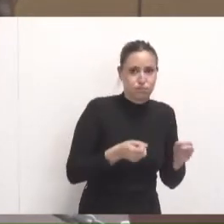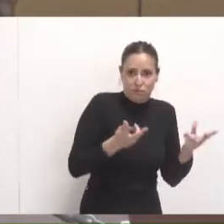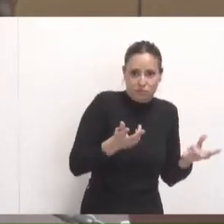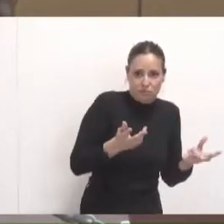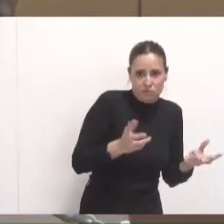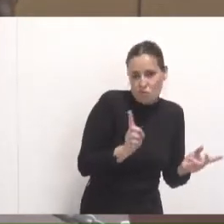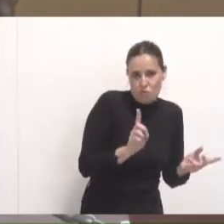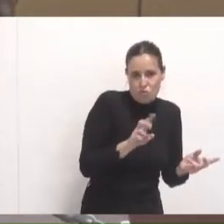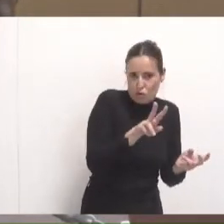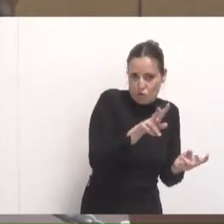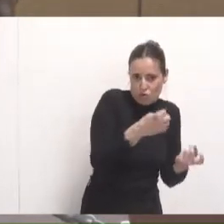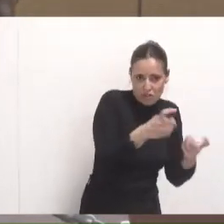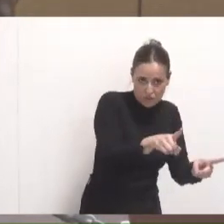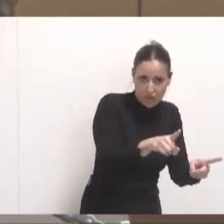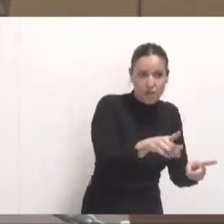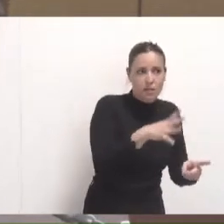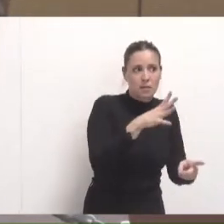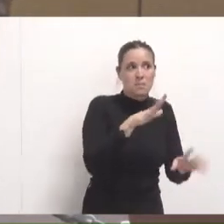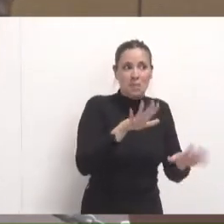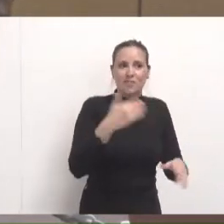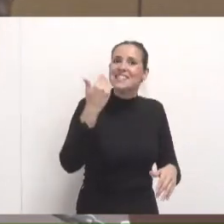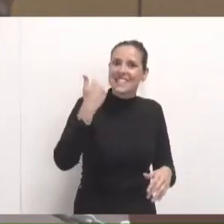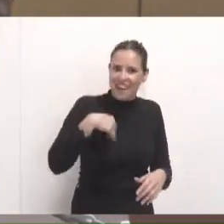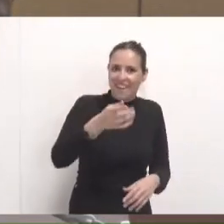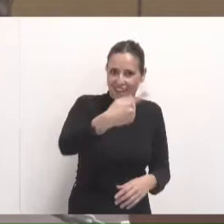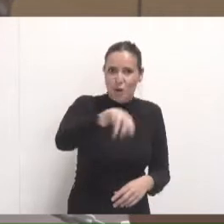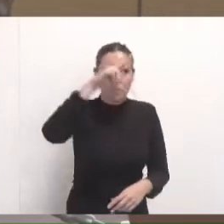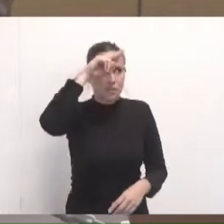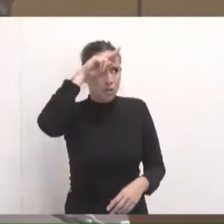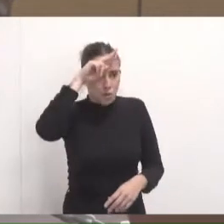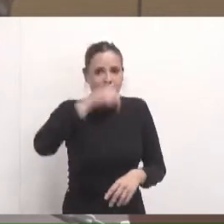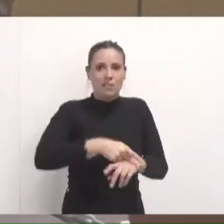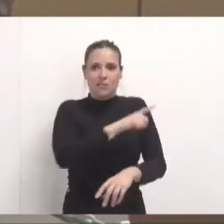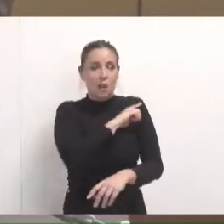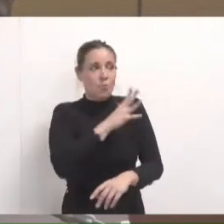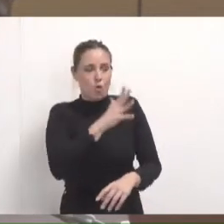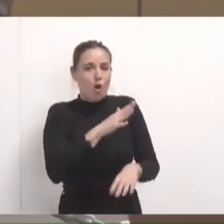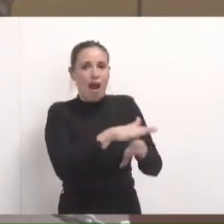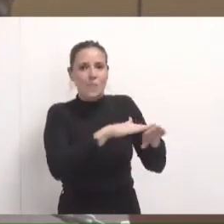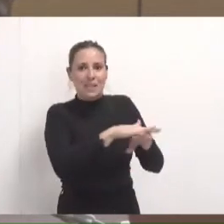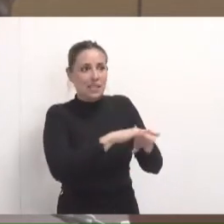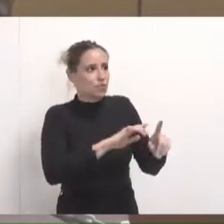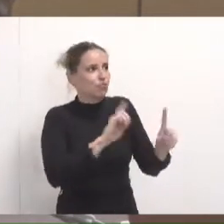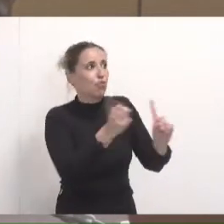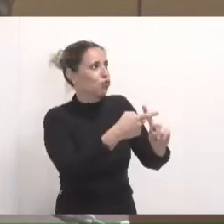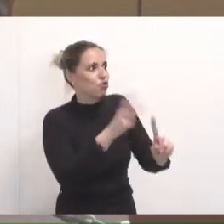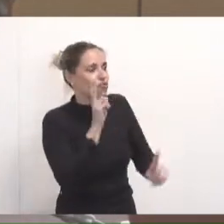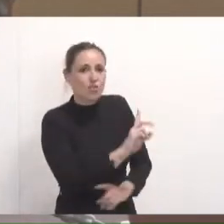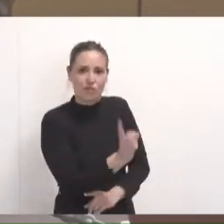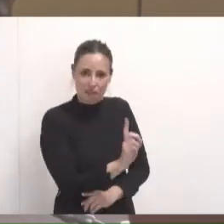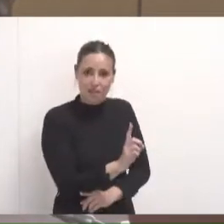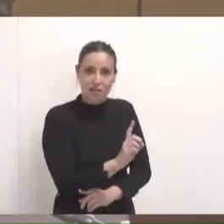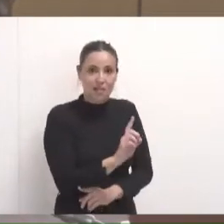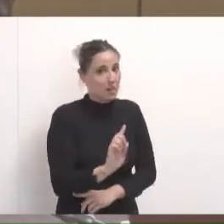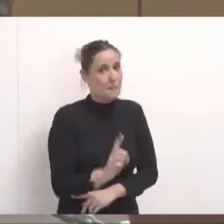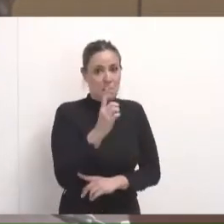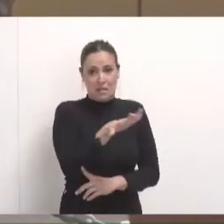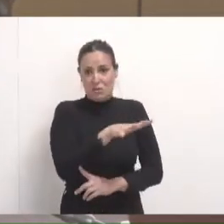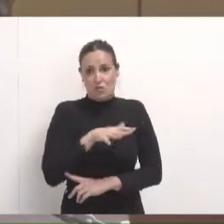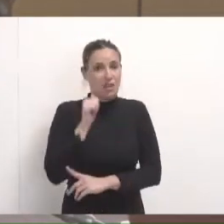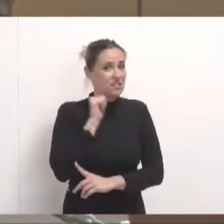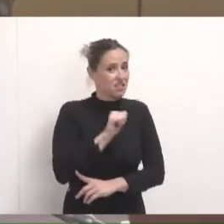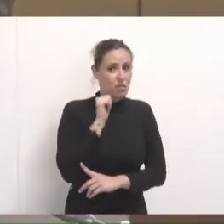ve una respuesta clara y directa de las diferentes administraciones y, sobre todo, en el caso de Tacoronte, por parte de su